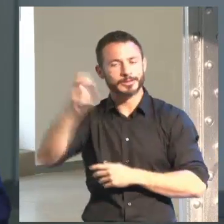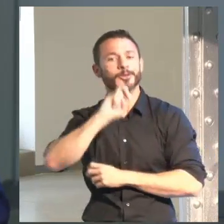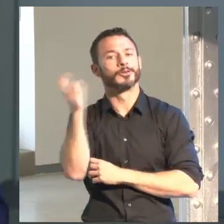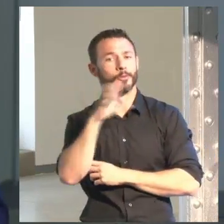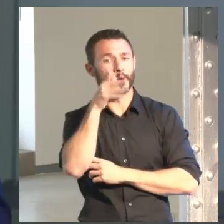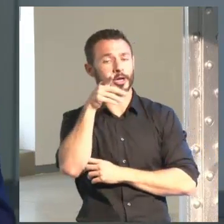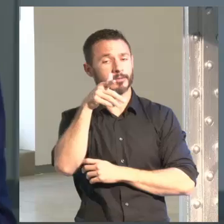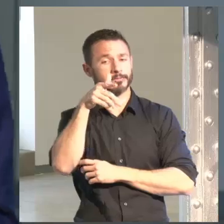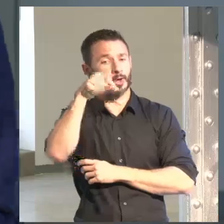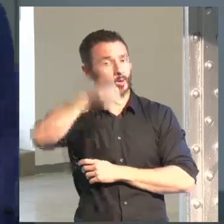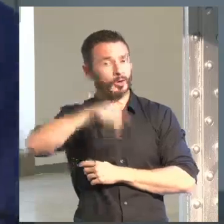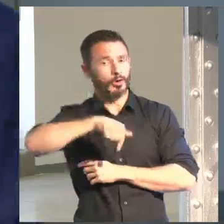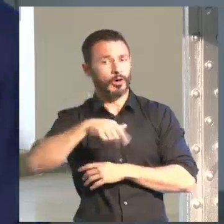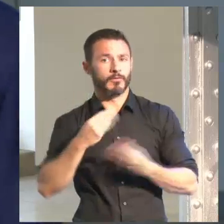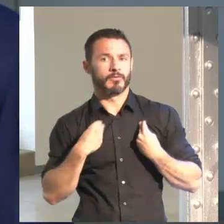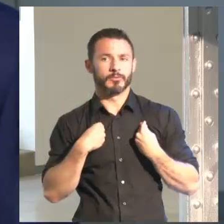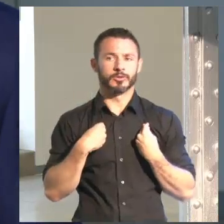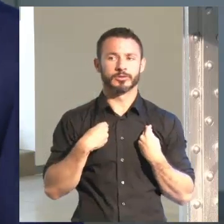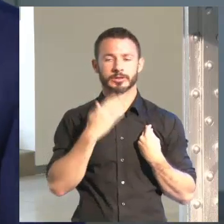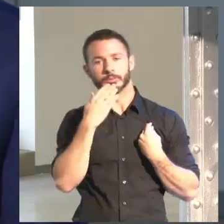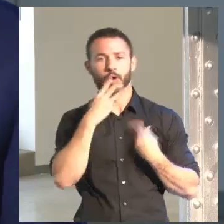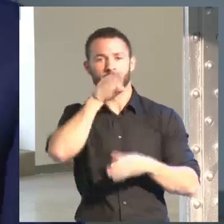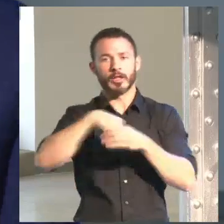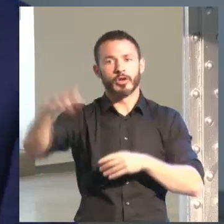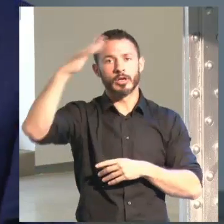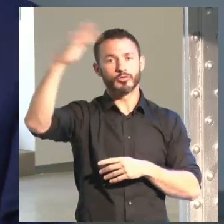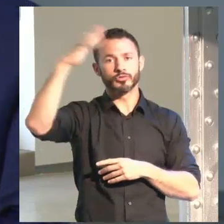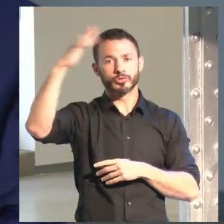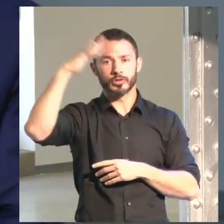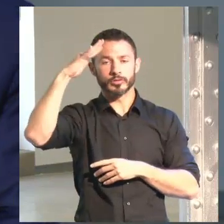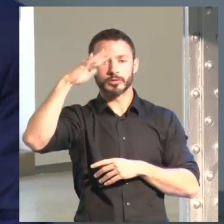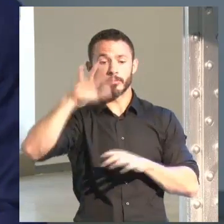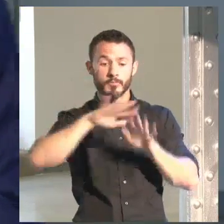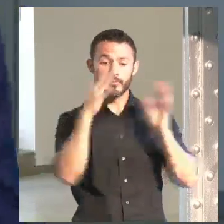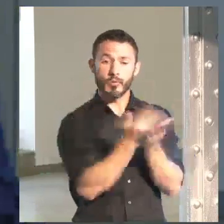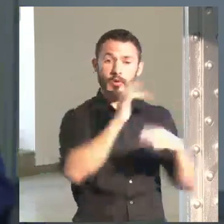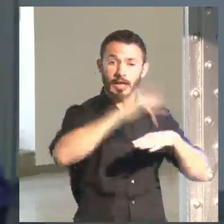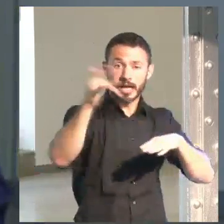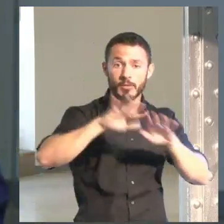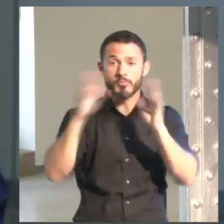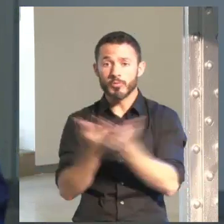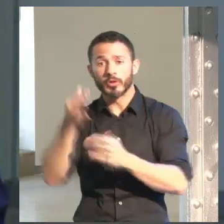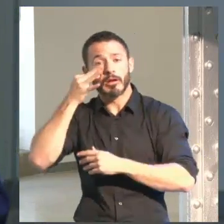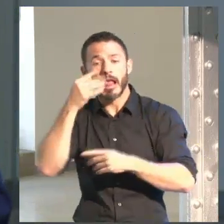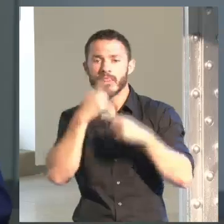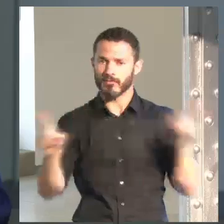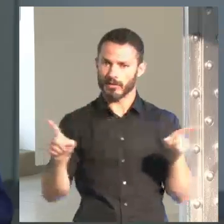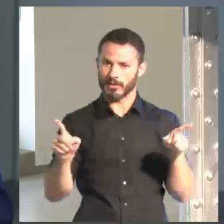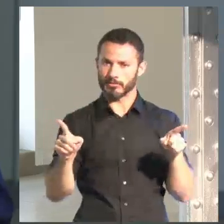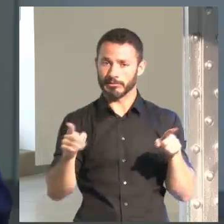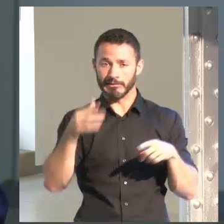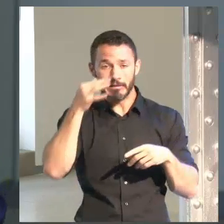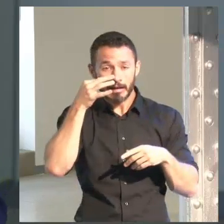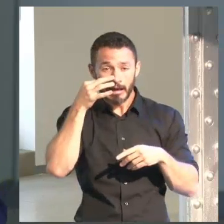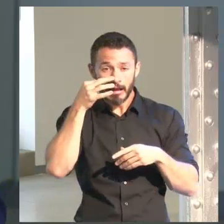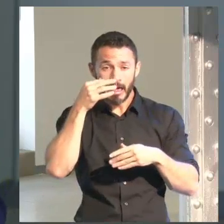hoy vivimos en una ilusión, que es la diferencia entre el mundo digital y el mundo real. Y esa barrera está